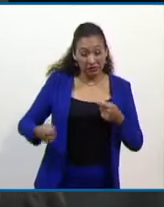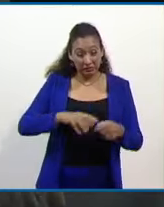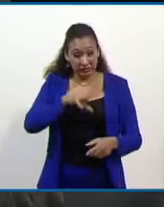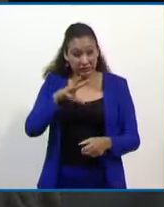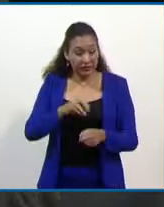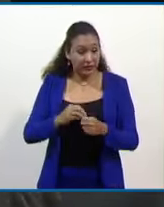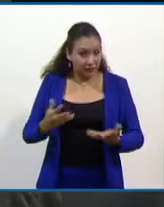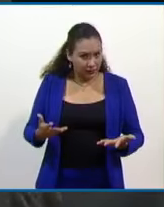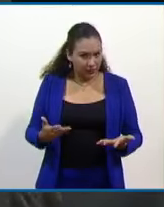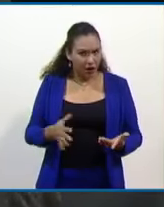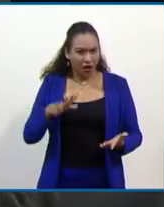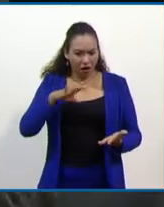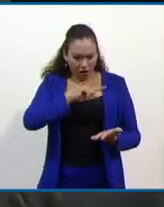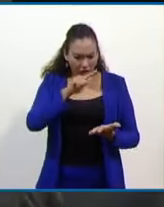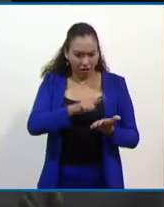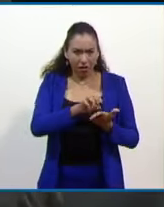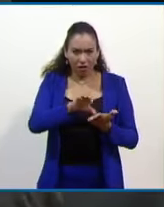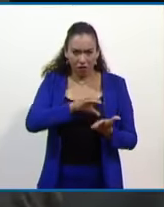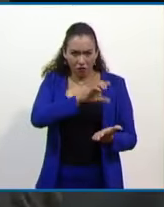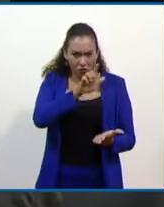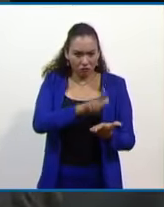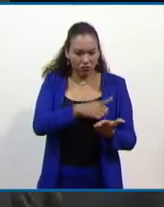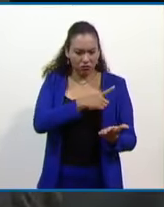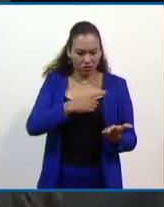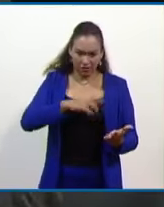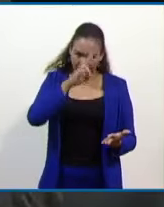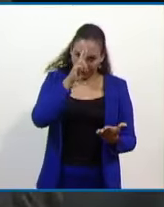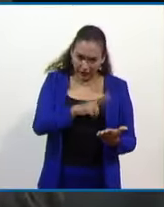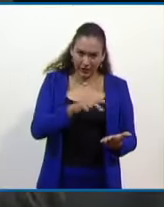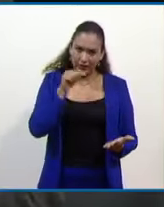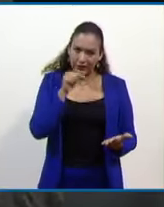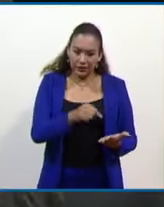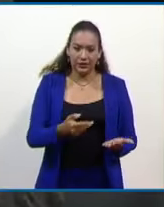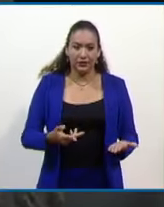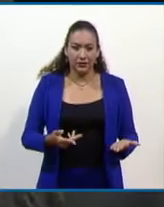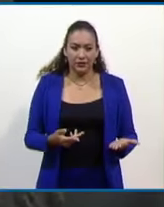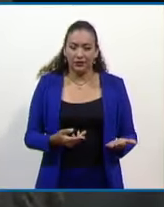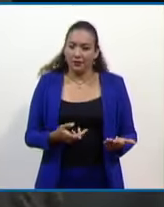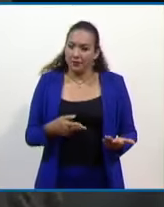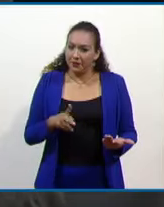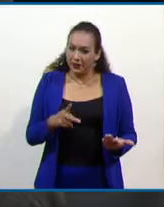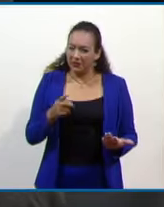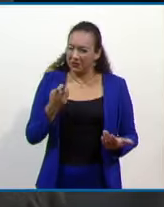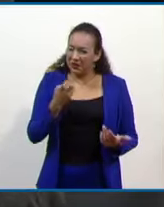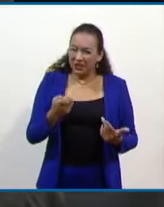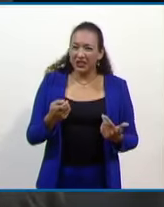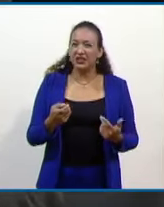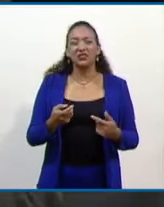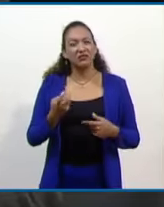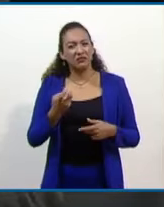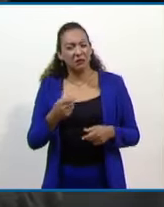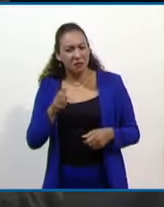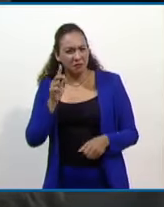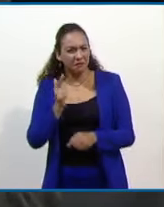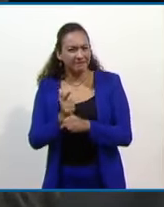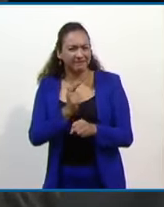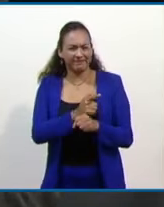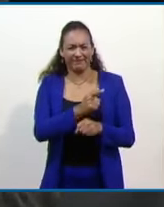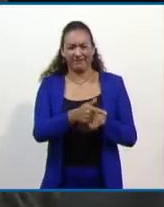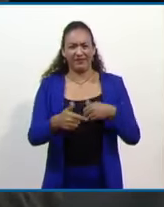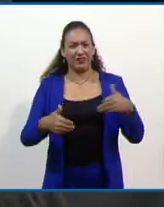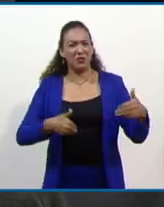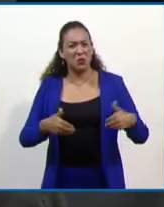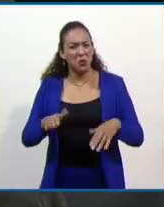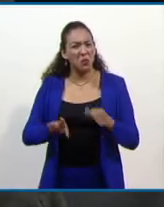resolución apegada a la Constitución, no hay de otra. Esa es la razón, el malestar que existe en algunos sectores de que porque la Corte